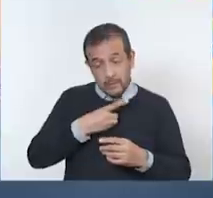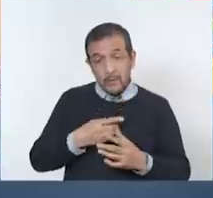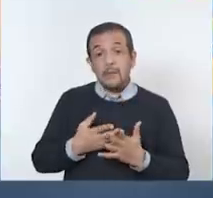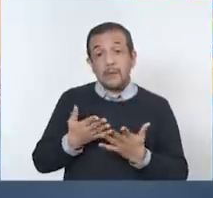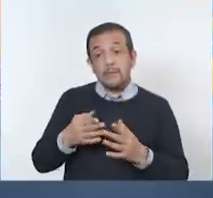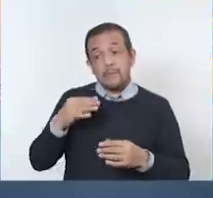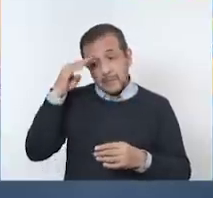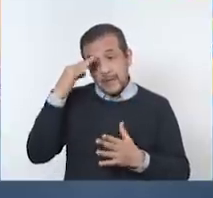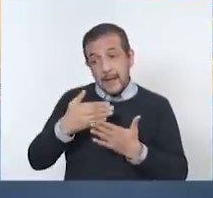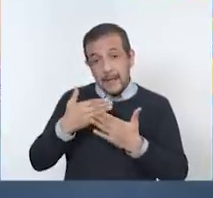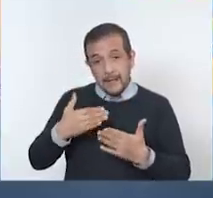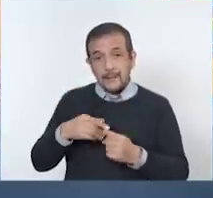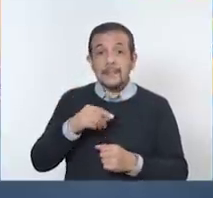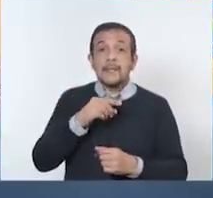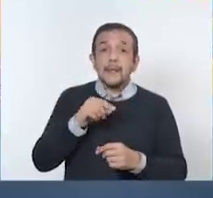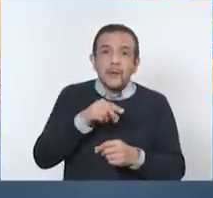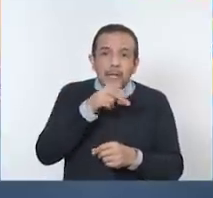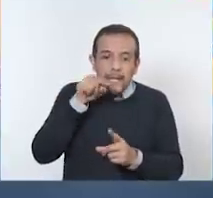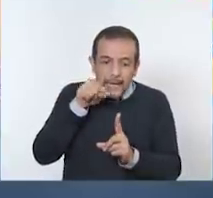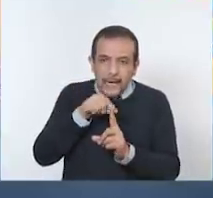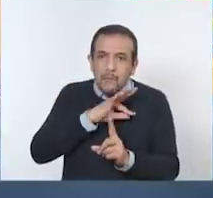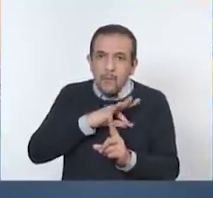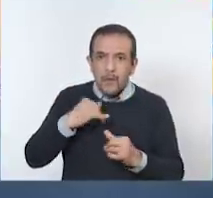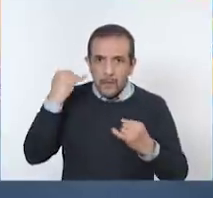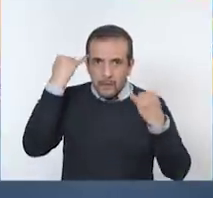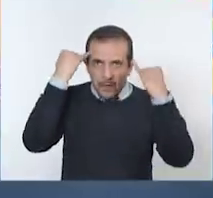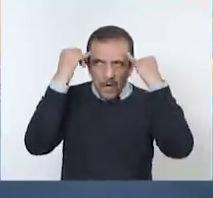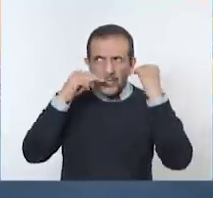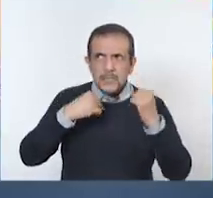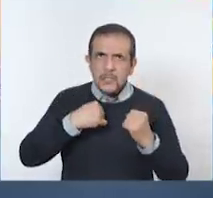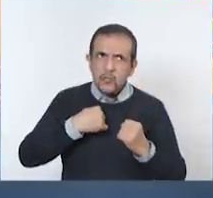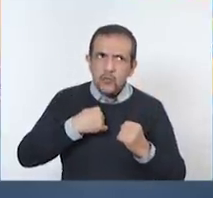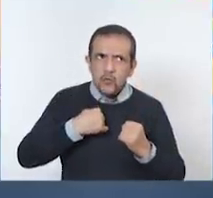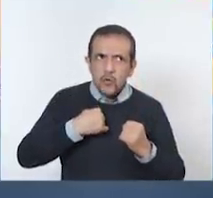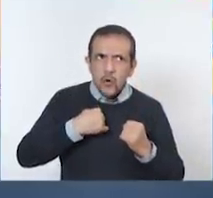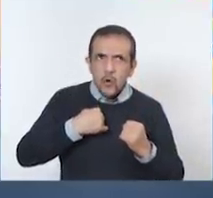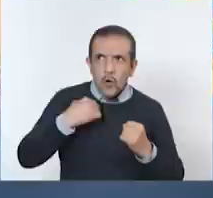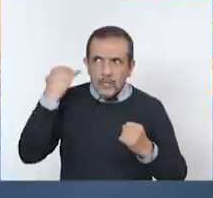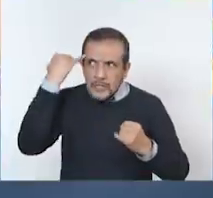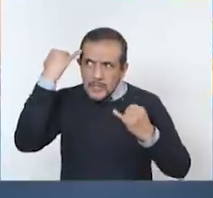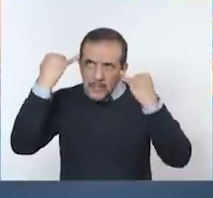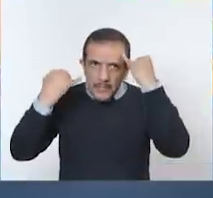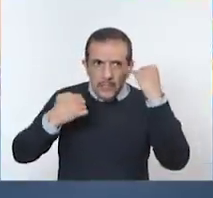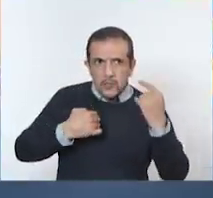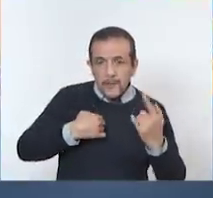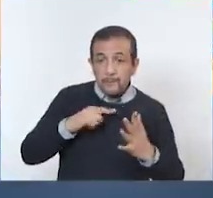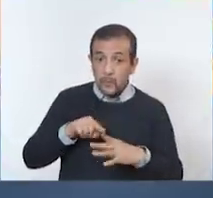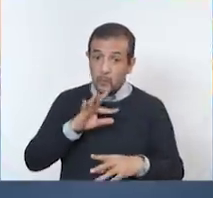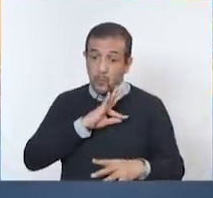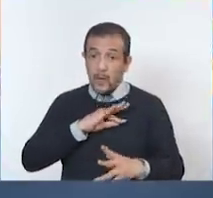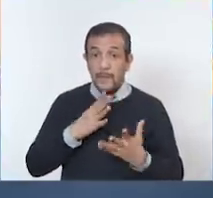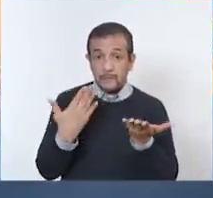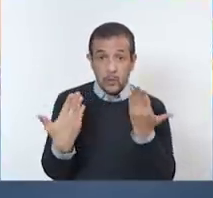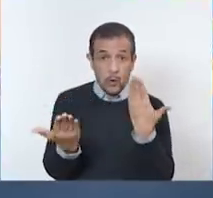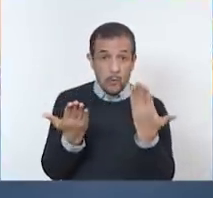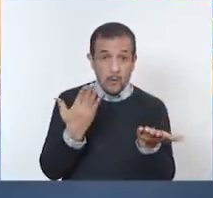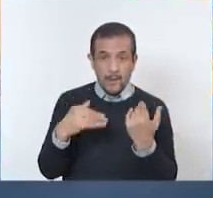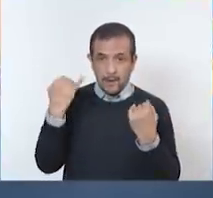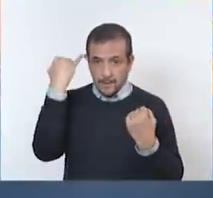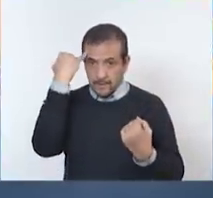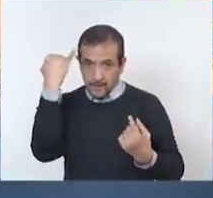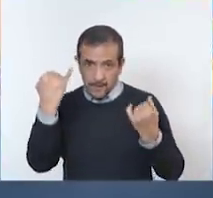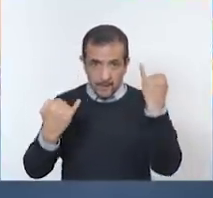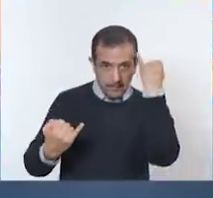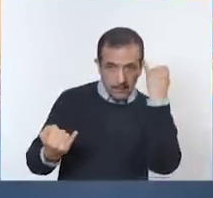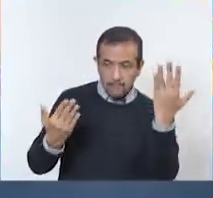puede pensar de muchas formas. Se puede imaginar qué pasaría si... Se pueden comparar entre dos ideas o más de dos